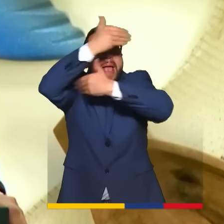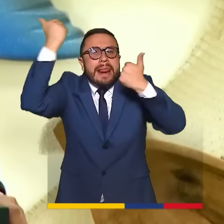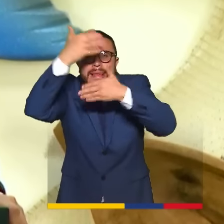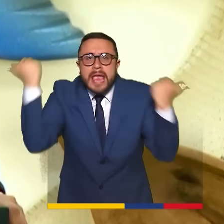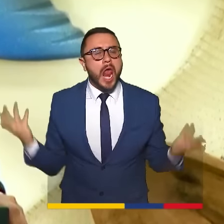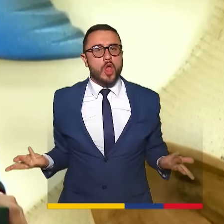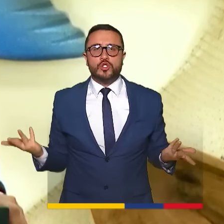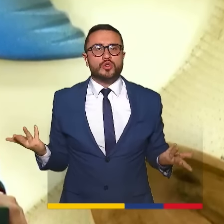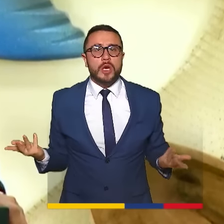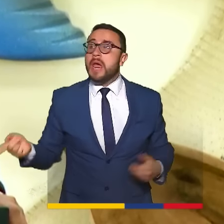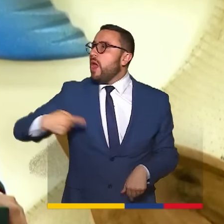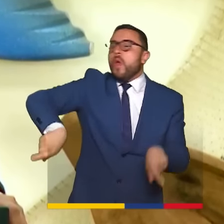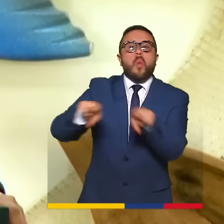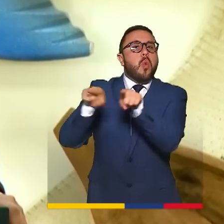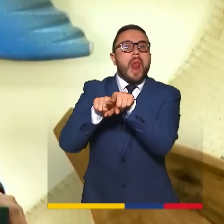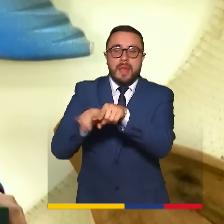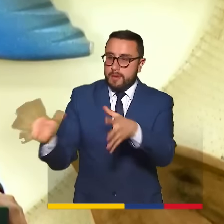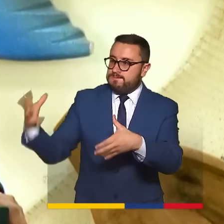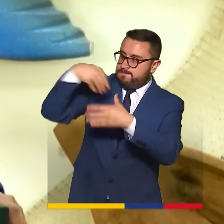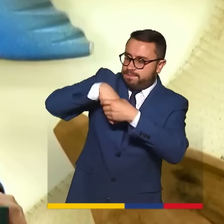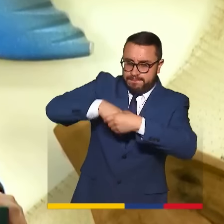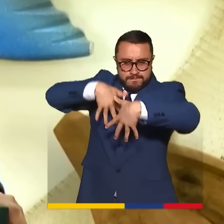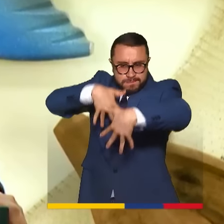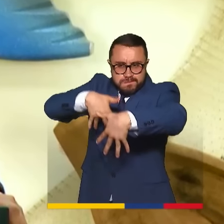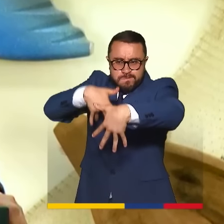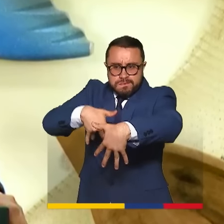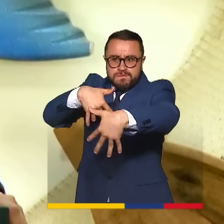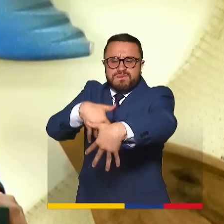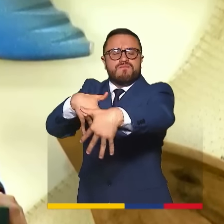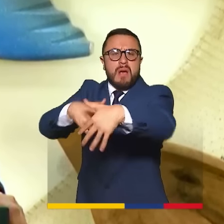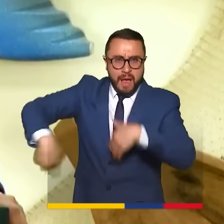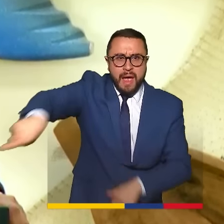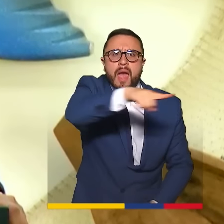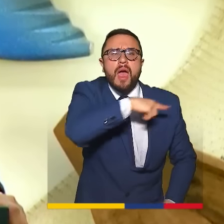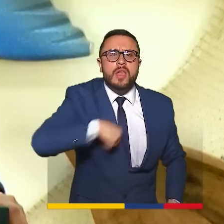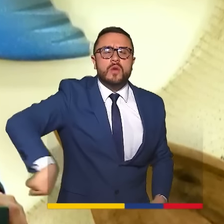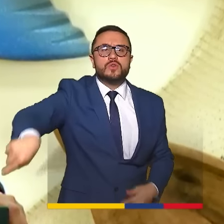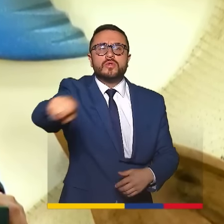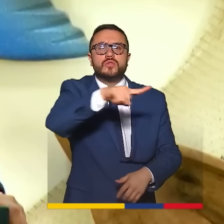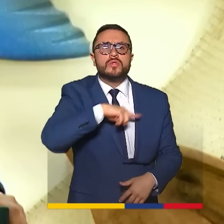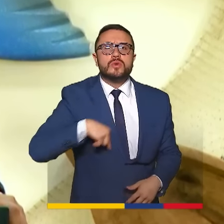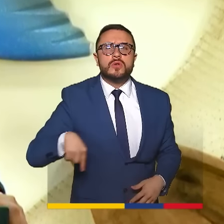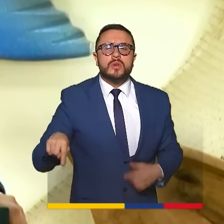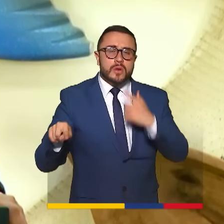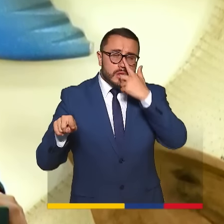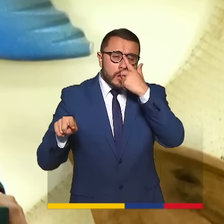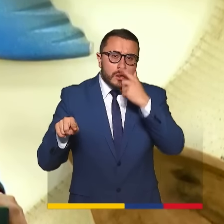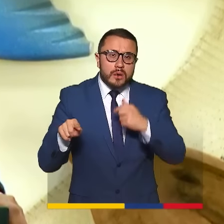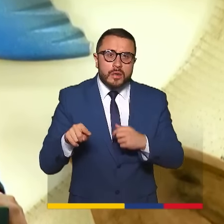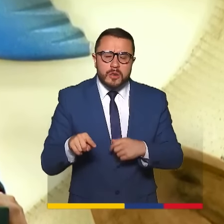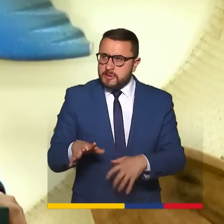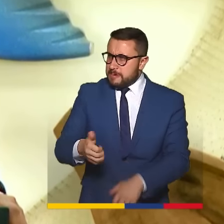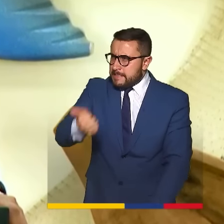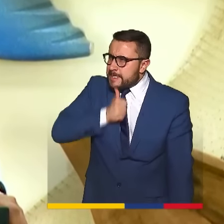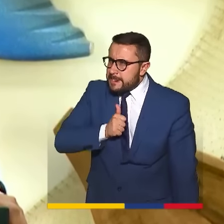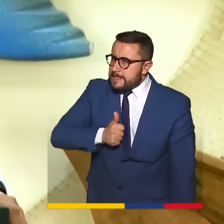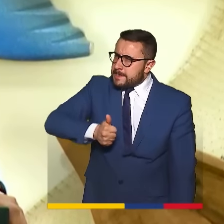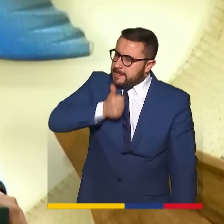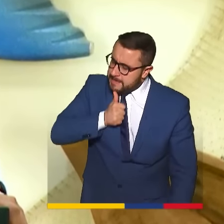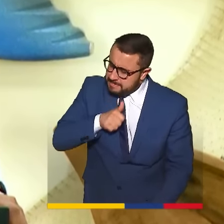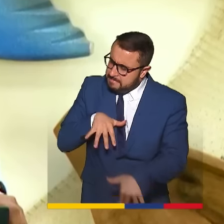del ejército libertador, que no se podía permitir que el